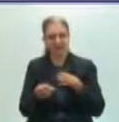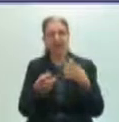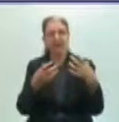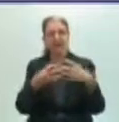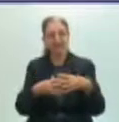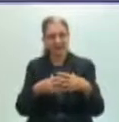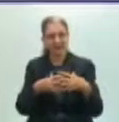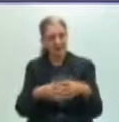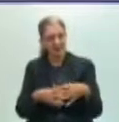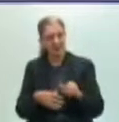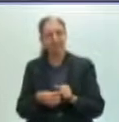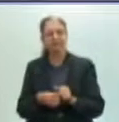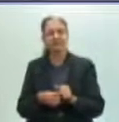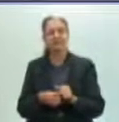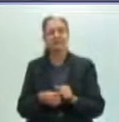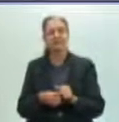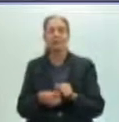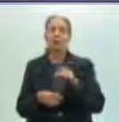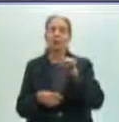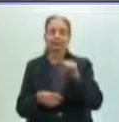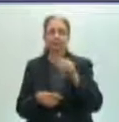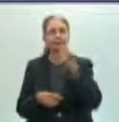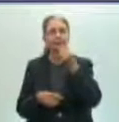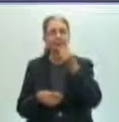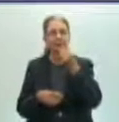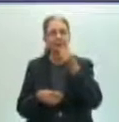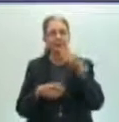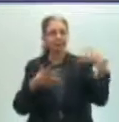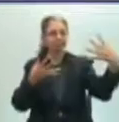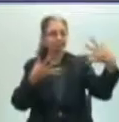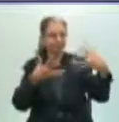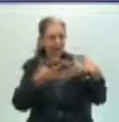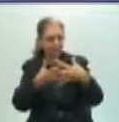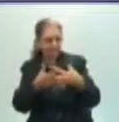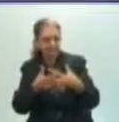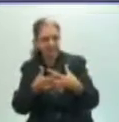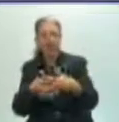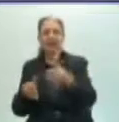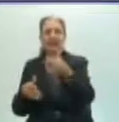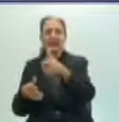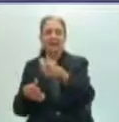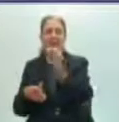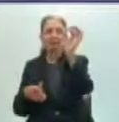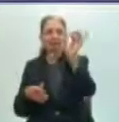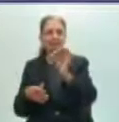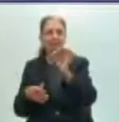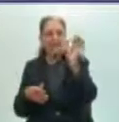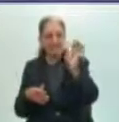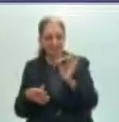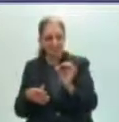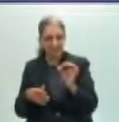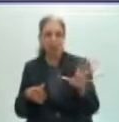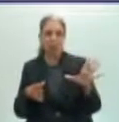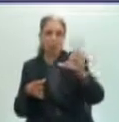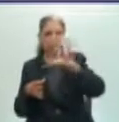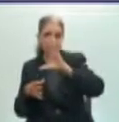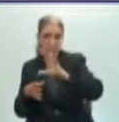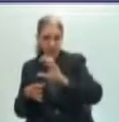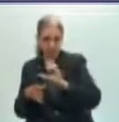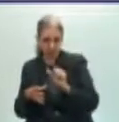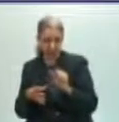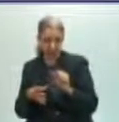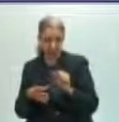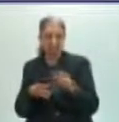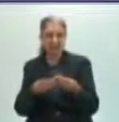empresa. Usted puede entonces establecer la relación entre el 10% y el total de hectáreas